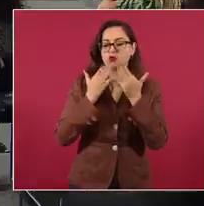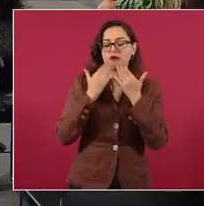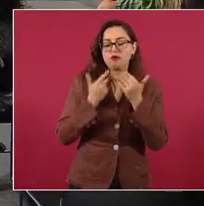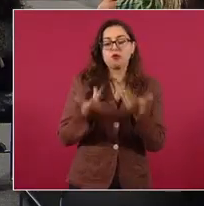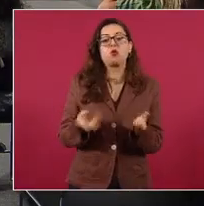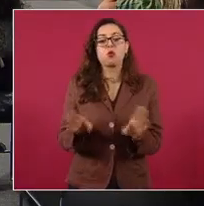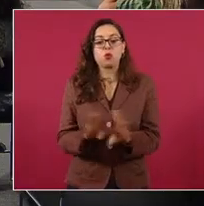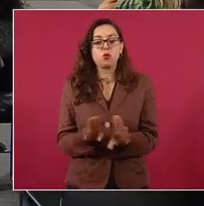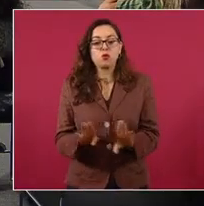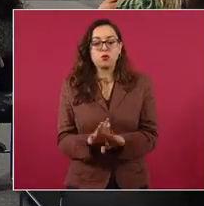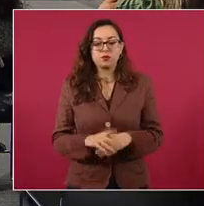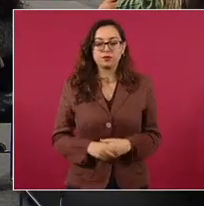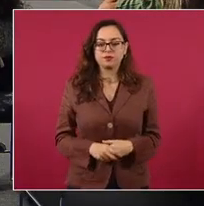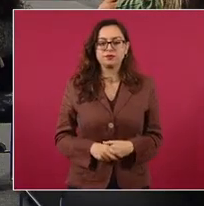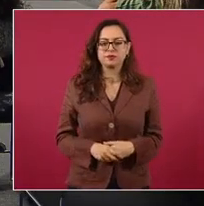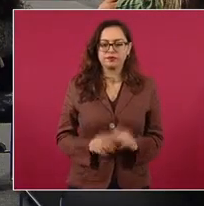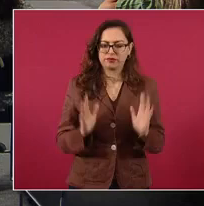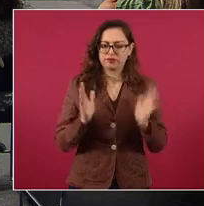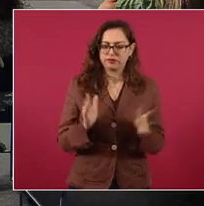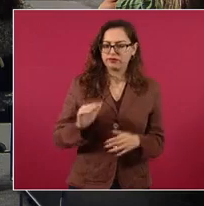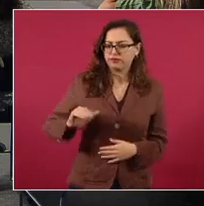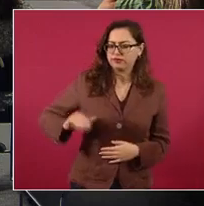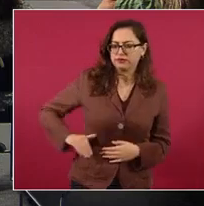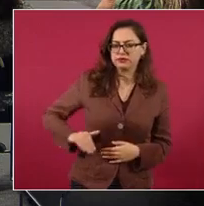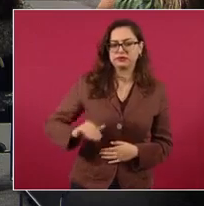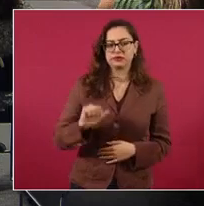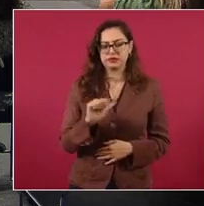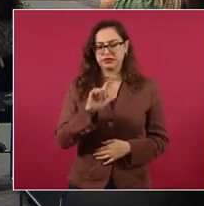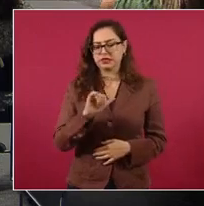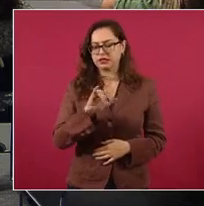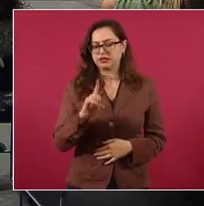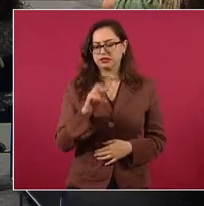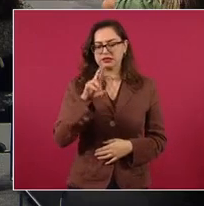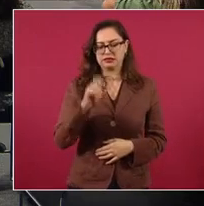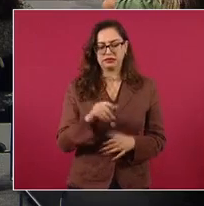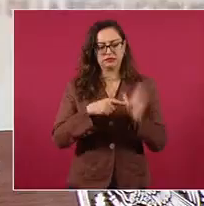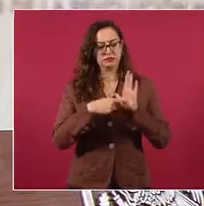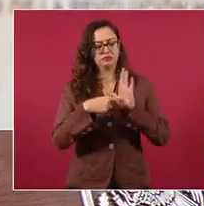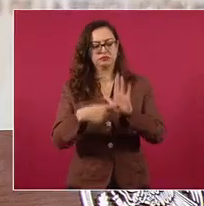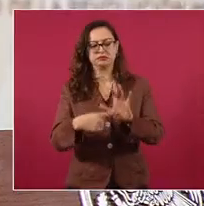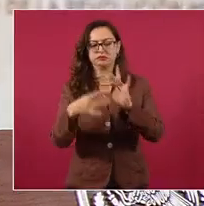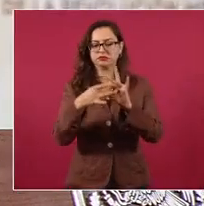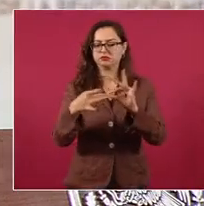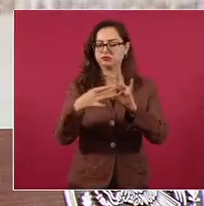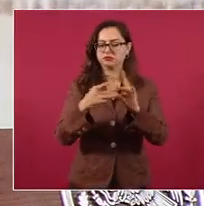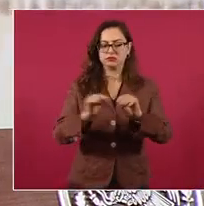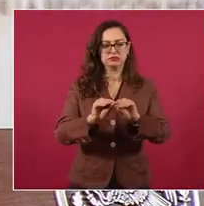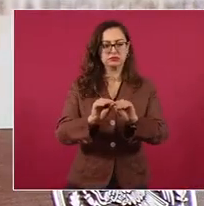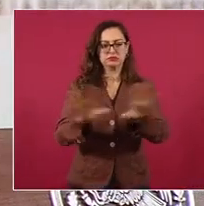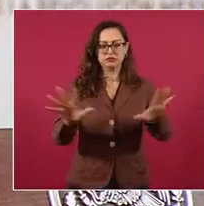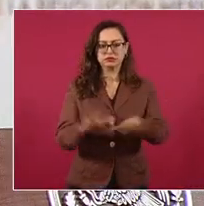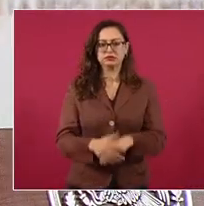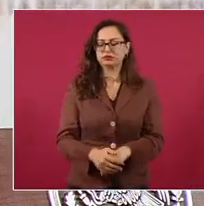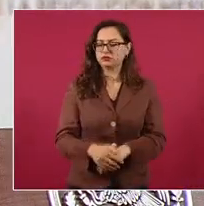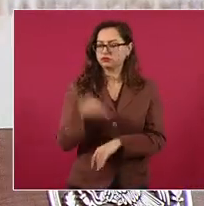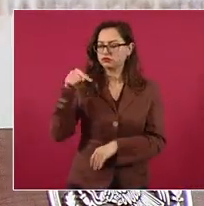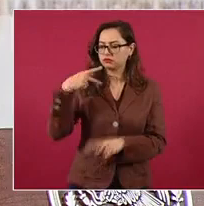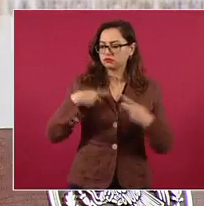ahora Alejandro, lo explicó muy bien. En México se protege a los migrantes,